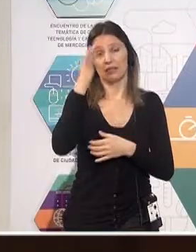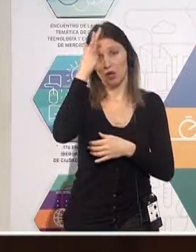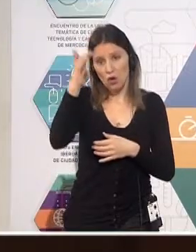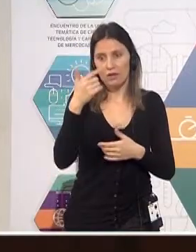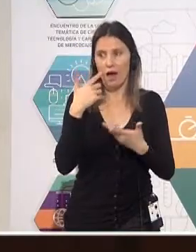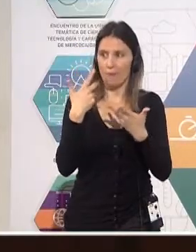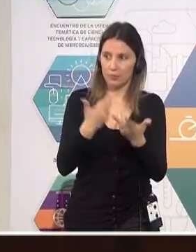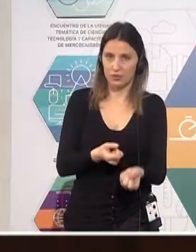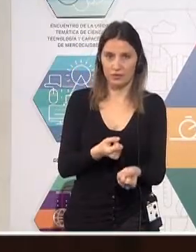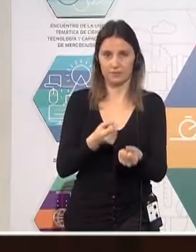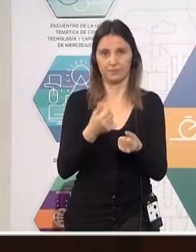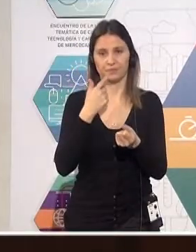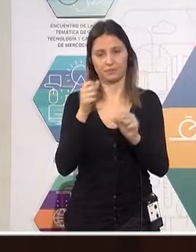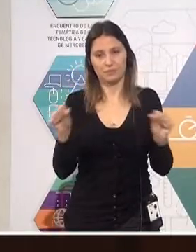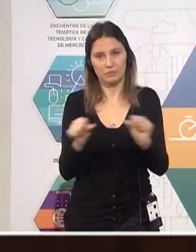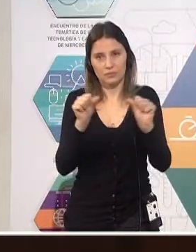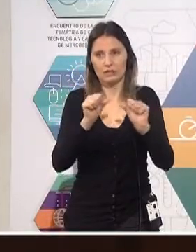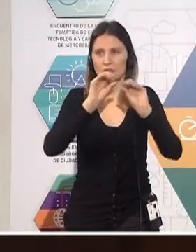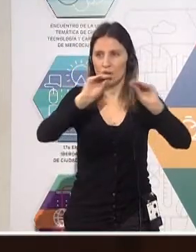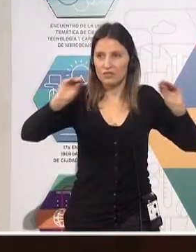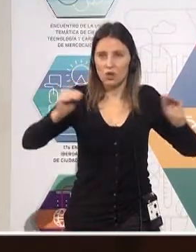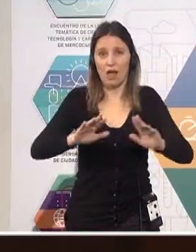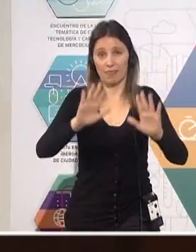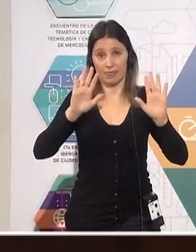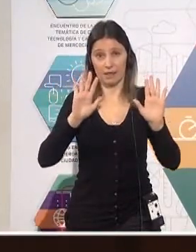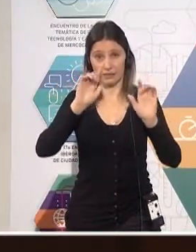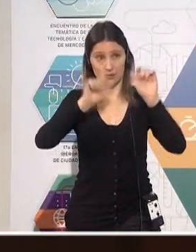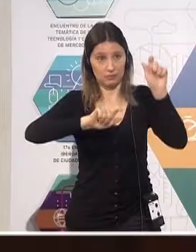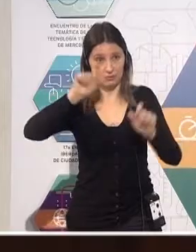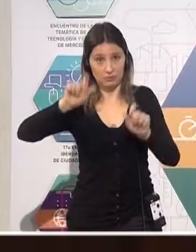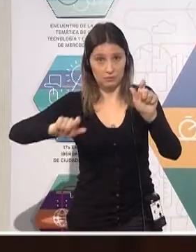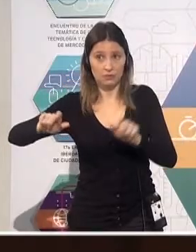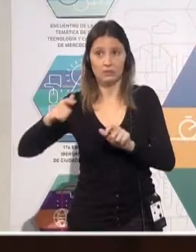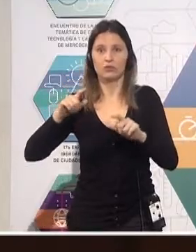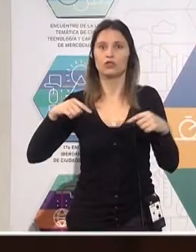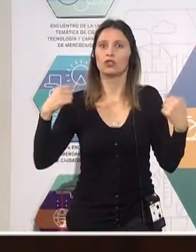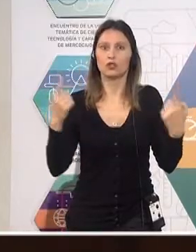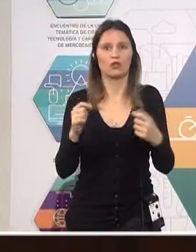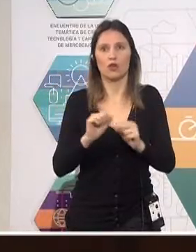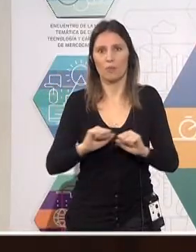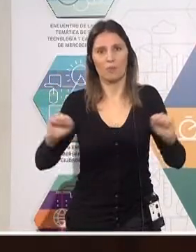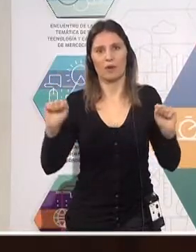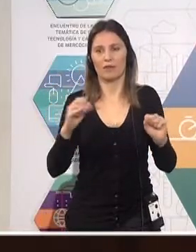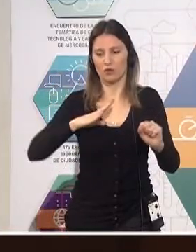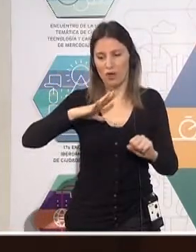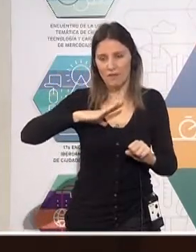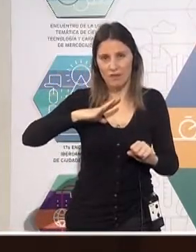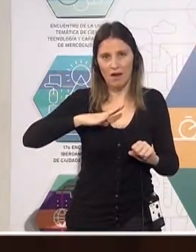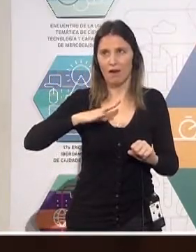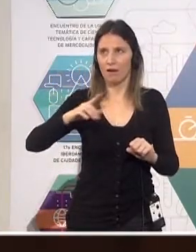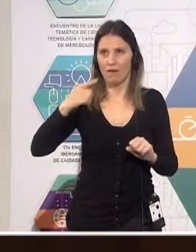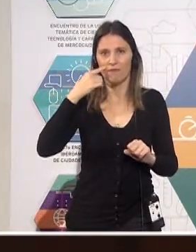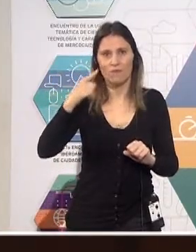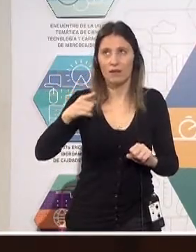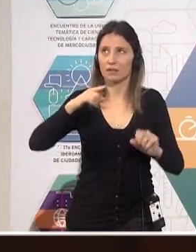colaborar a hacer algún aviso temprano y qué bueno si bien no podemos llevar quizás todavía a evitar este tipo de